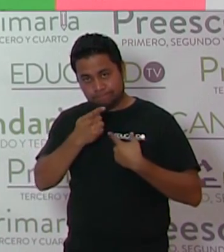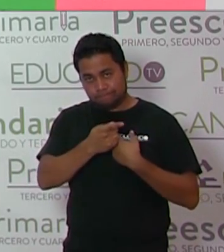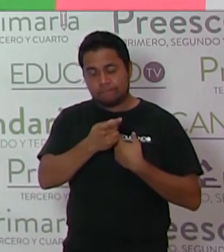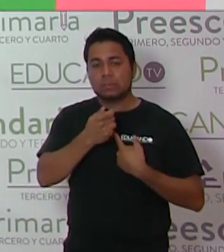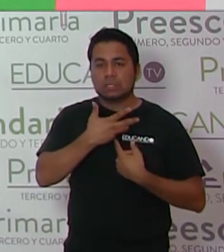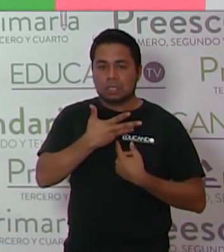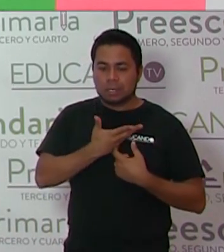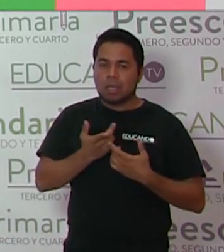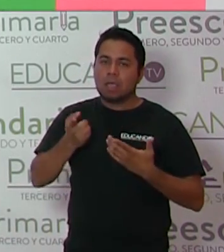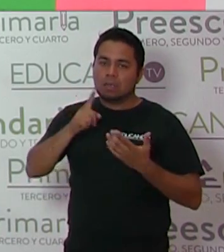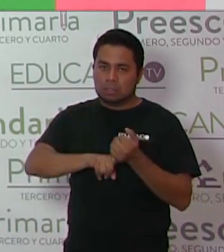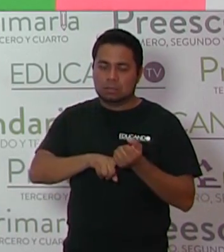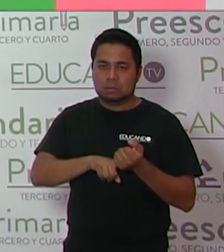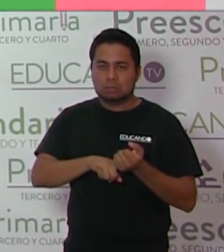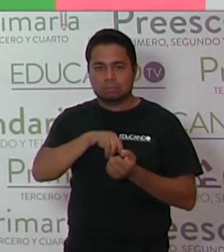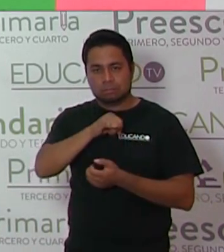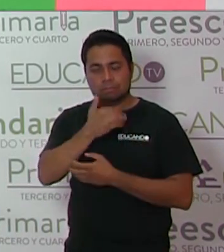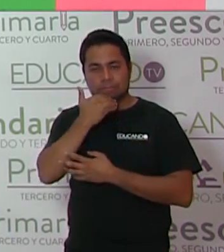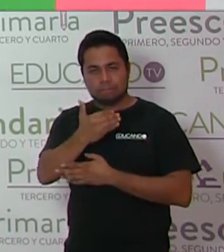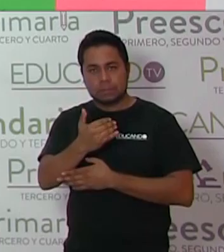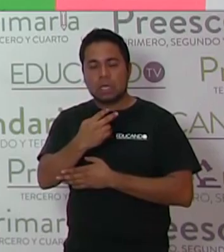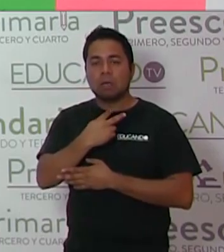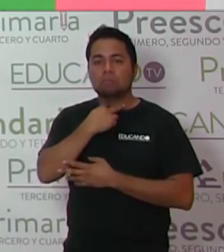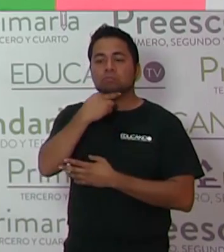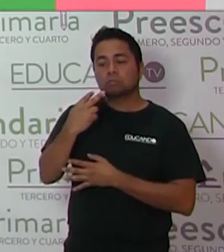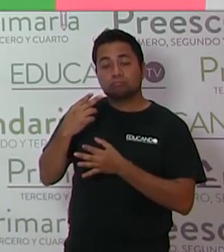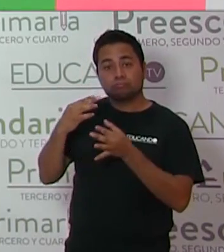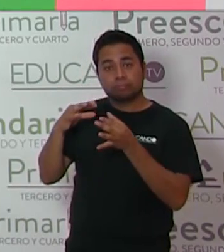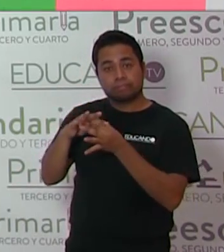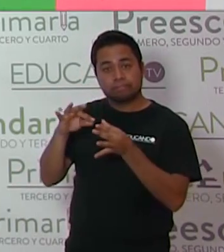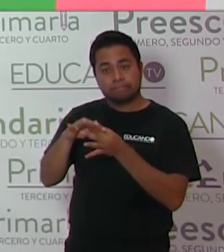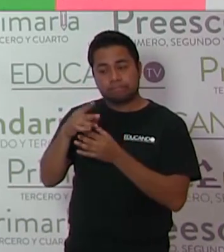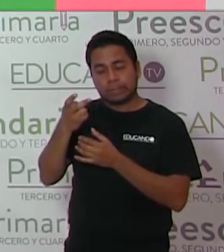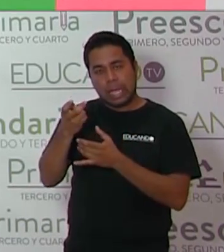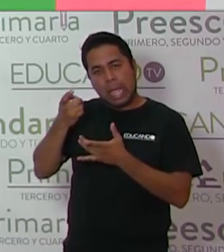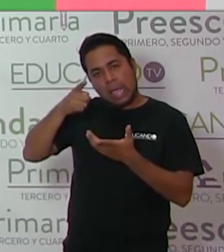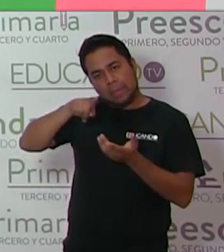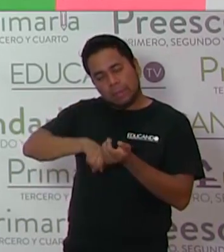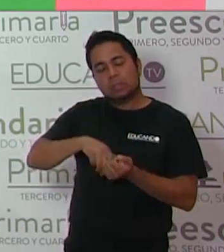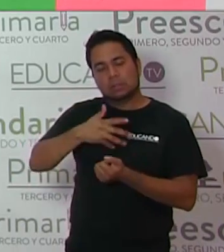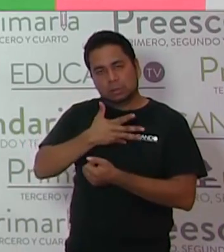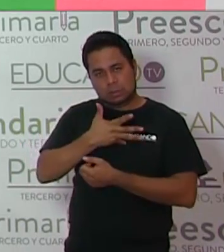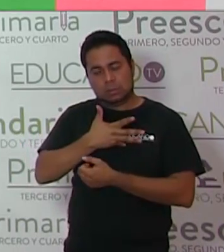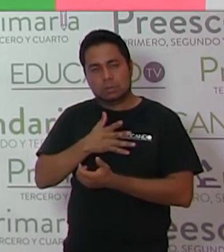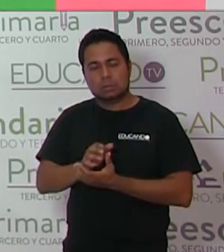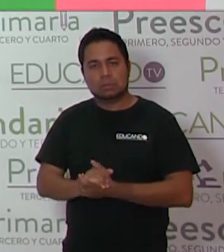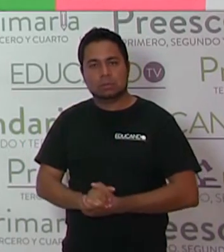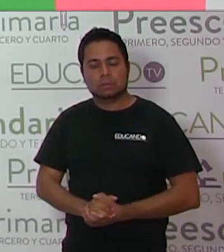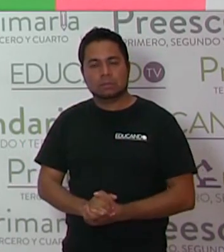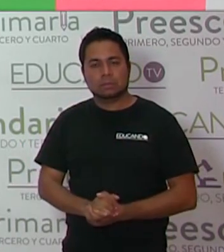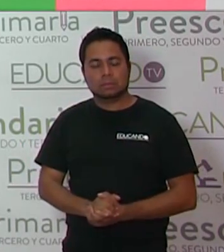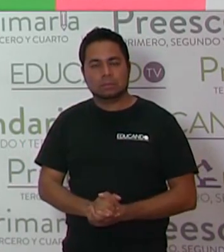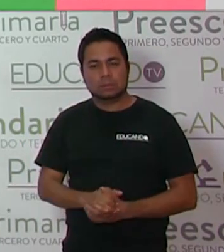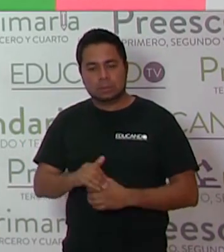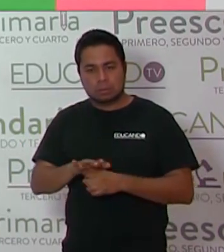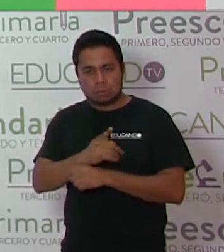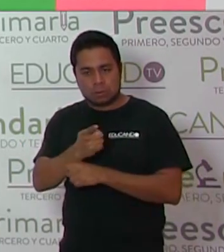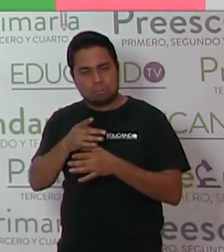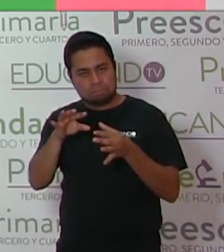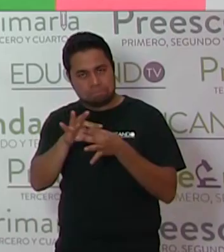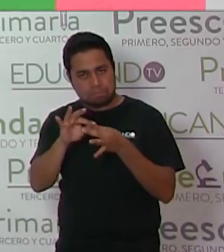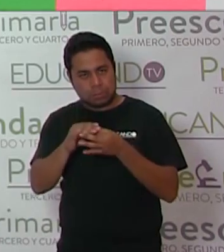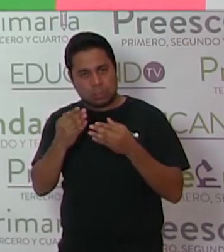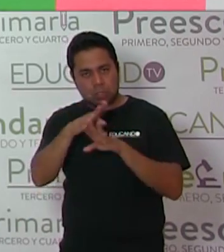es interno, ¿sí? La voz narrativa es interna, porque